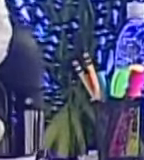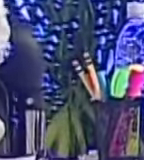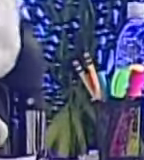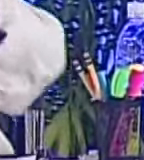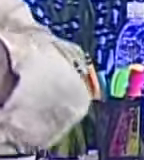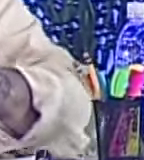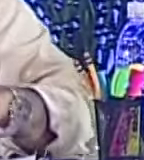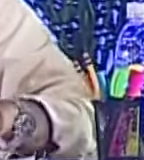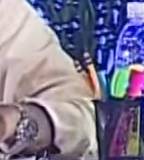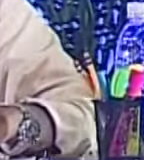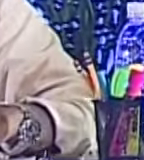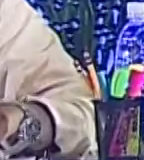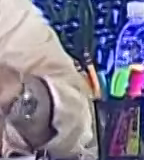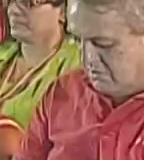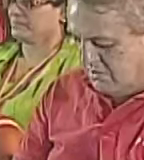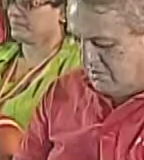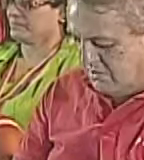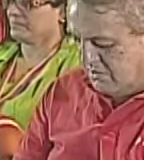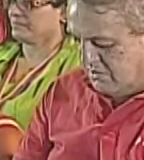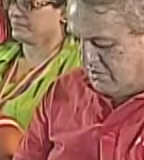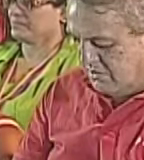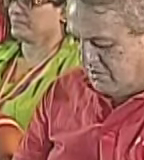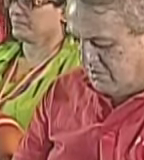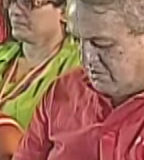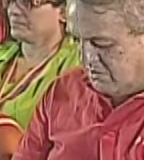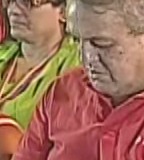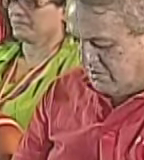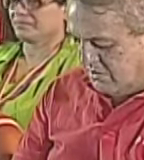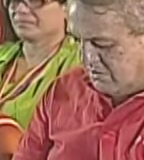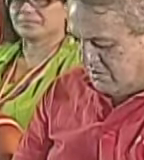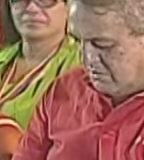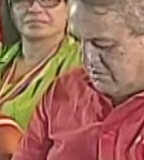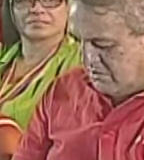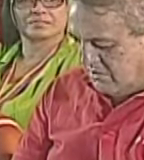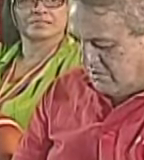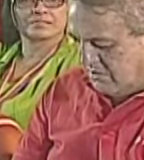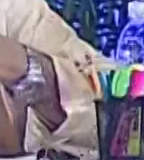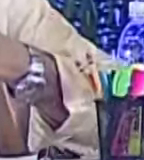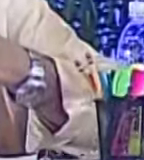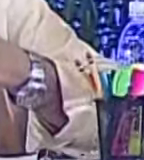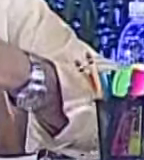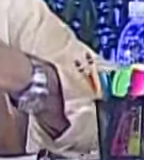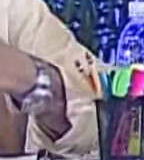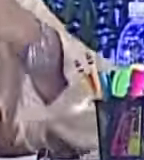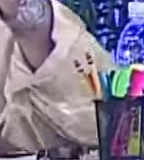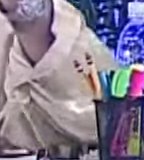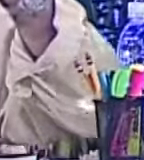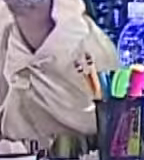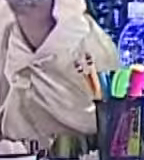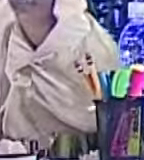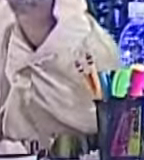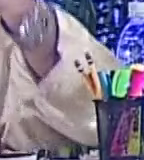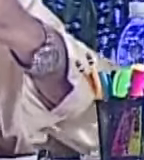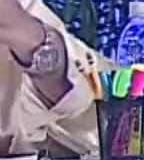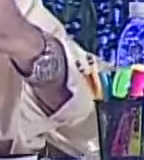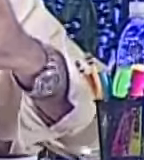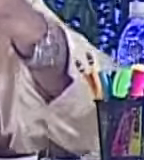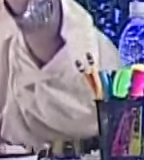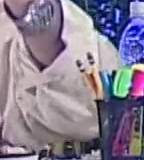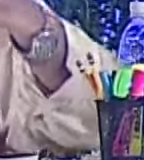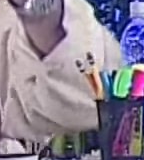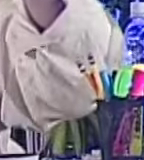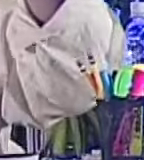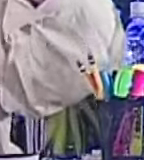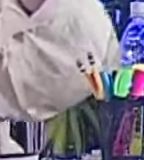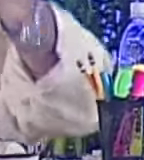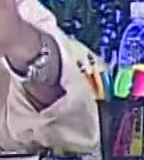toca a ustedes defender eso. Ustedes cuentan conmigo, pero mi fuerza es la fuerza de ustedes, y